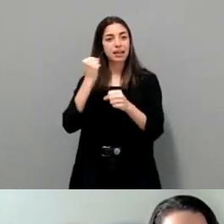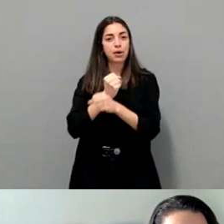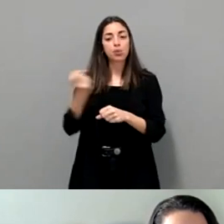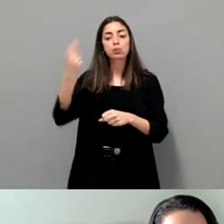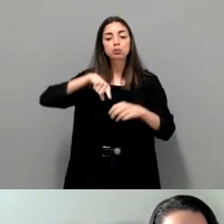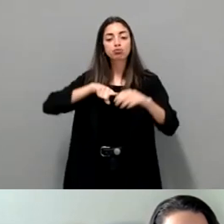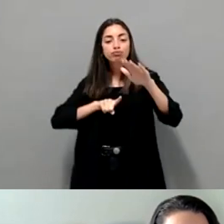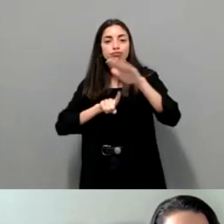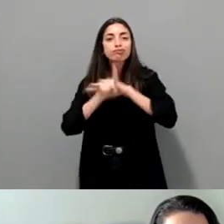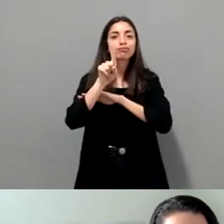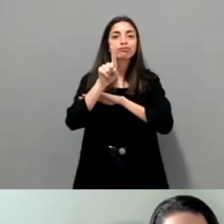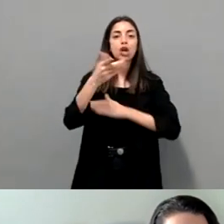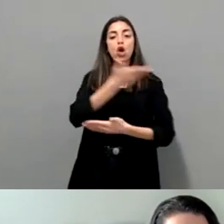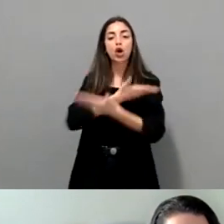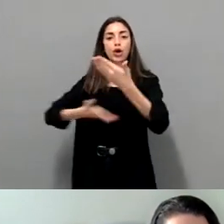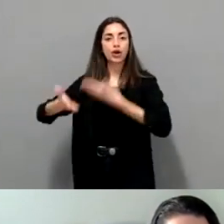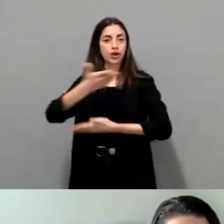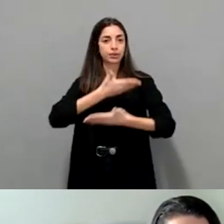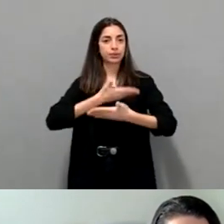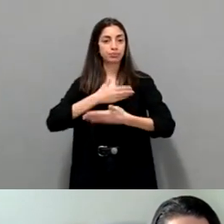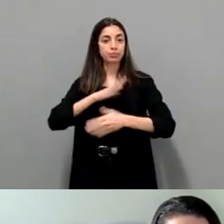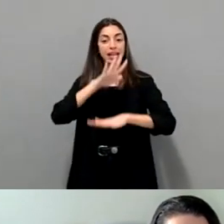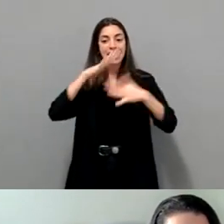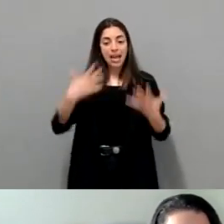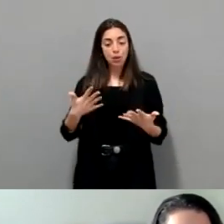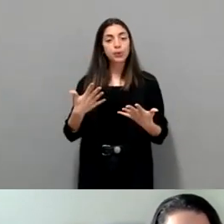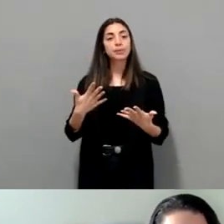desarrollando colaborativamente. Y ahora sí,